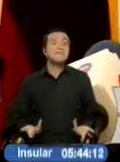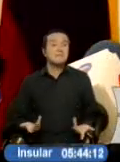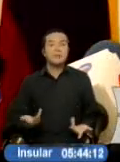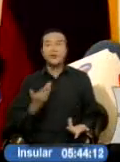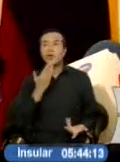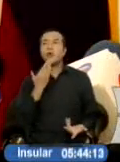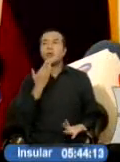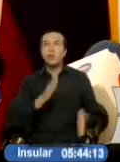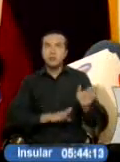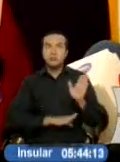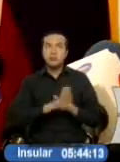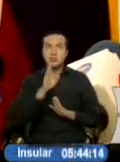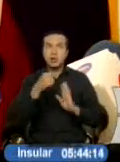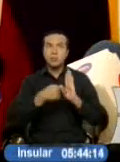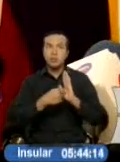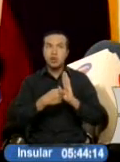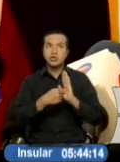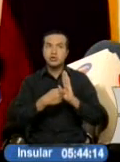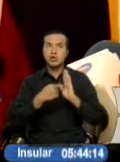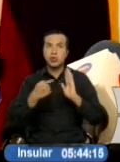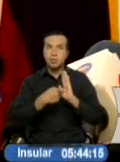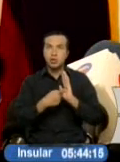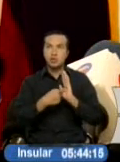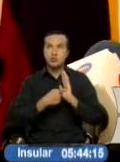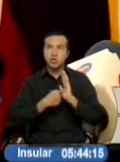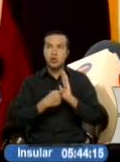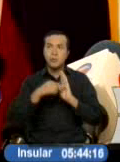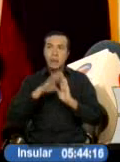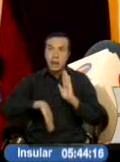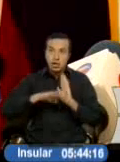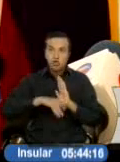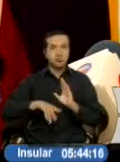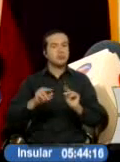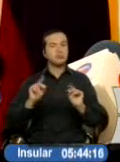lograría salir adelante reduciendo todavía más los recursos